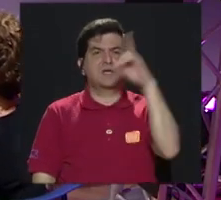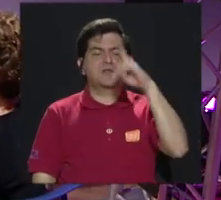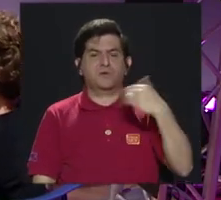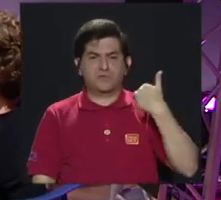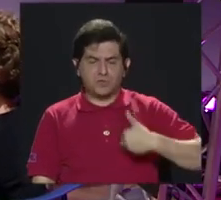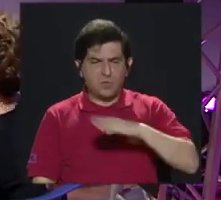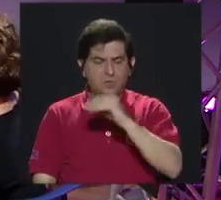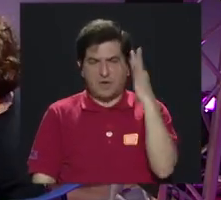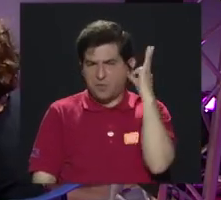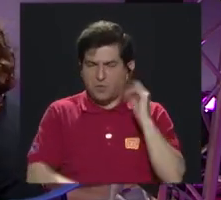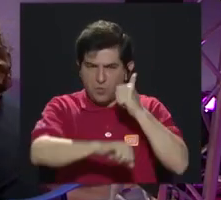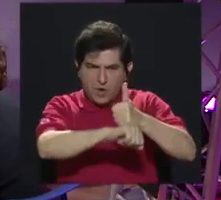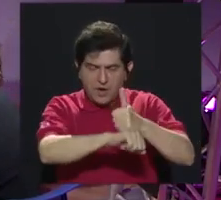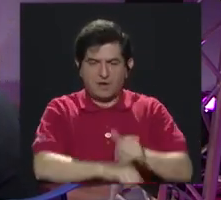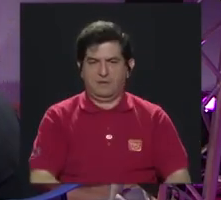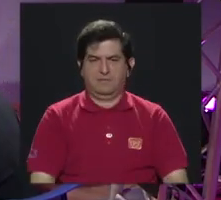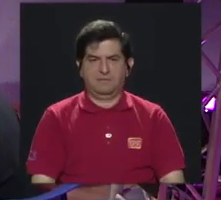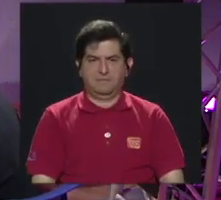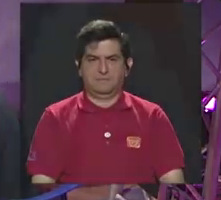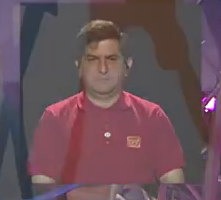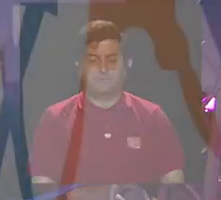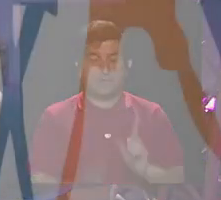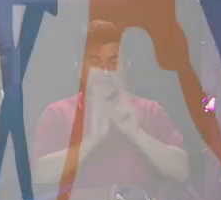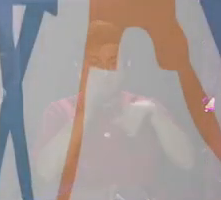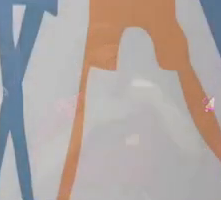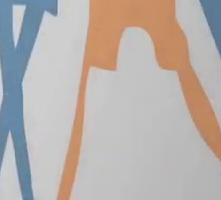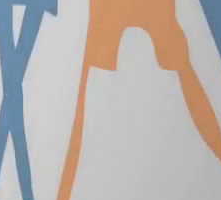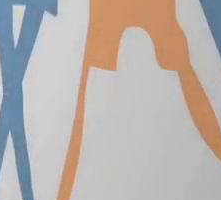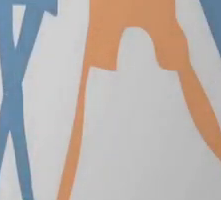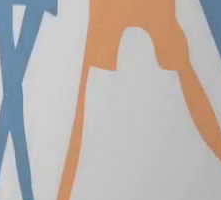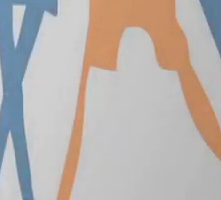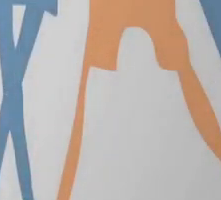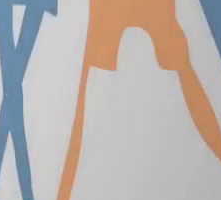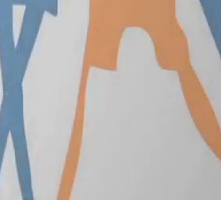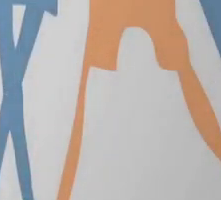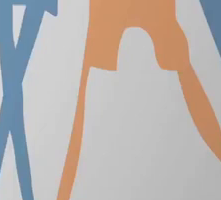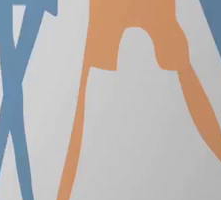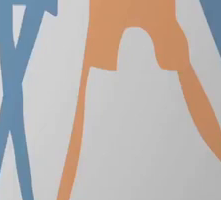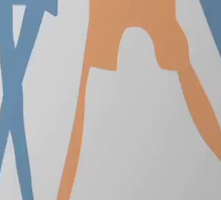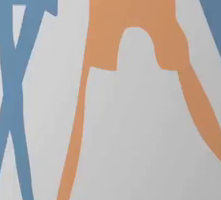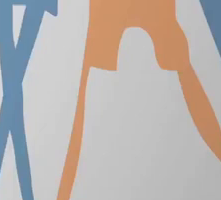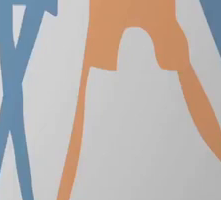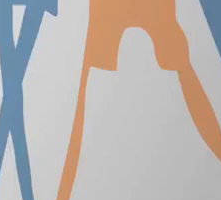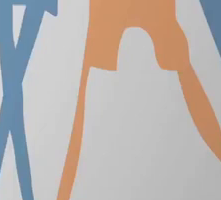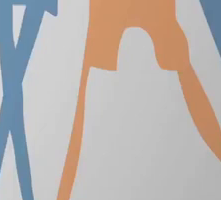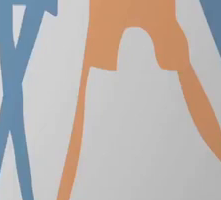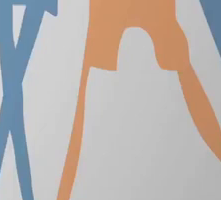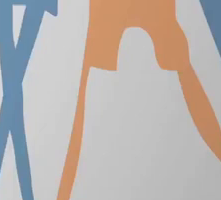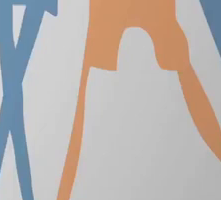hombre y mujer. En unos segundos estamos de regreso retomando nuestro tema.